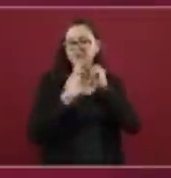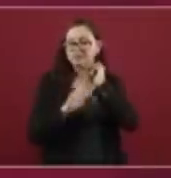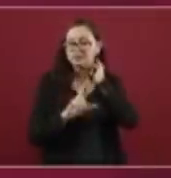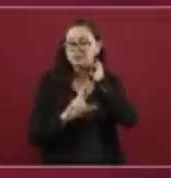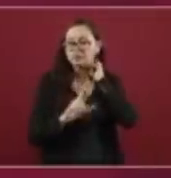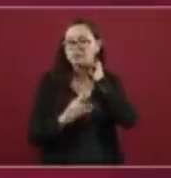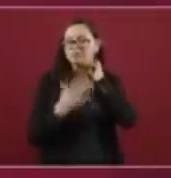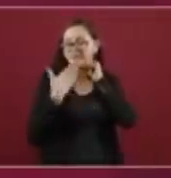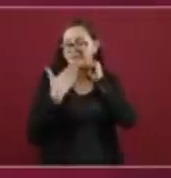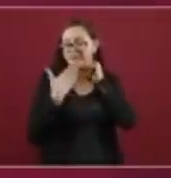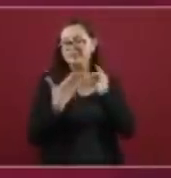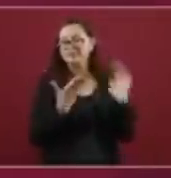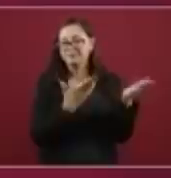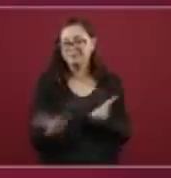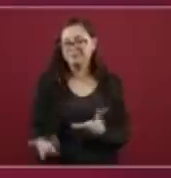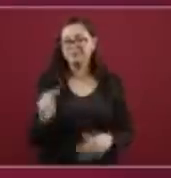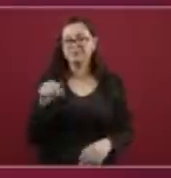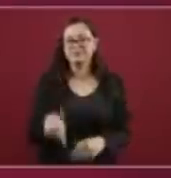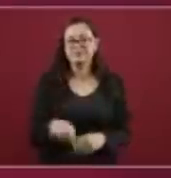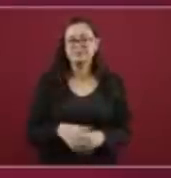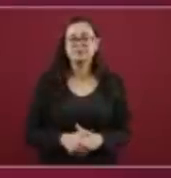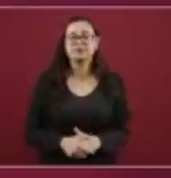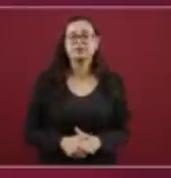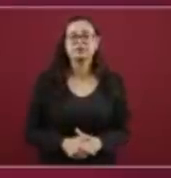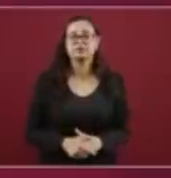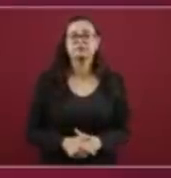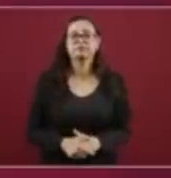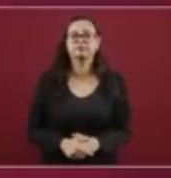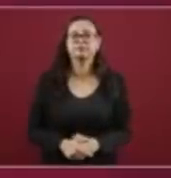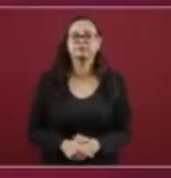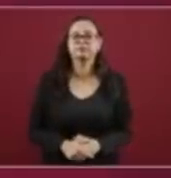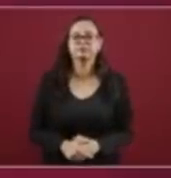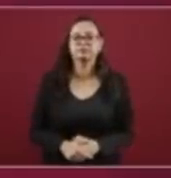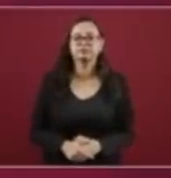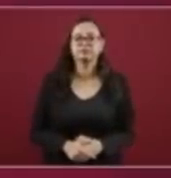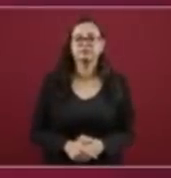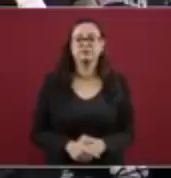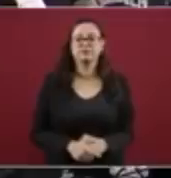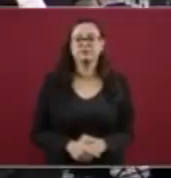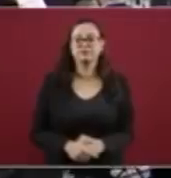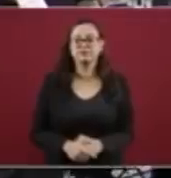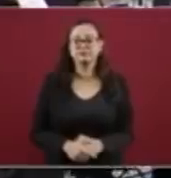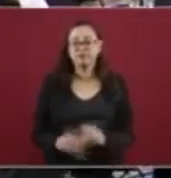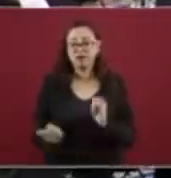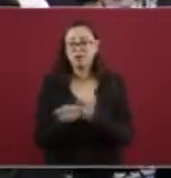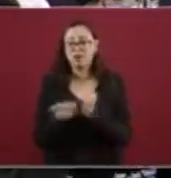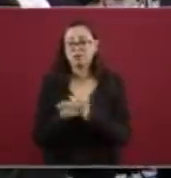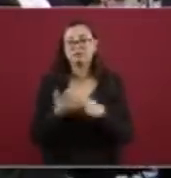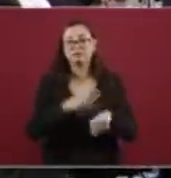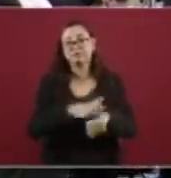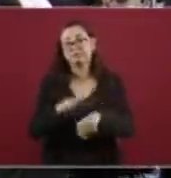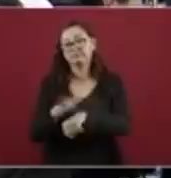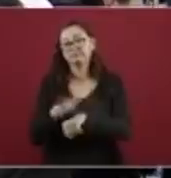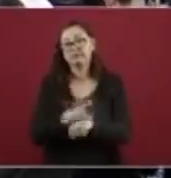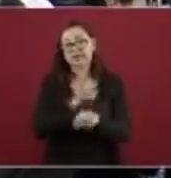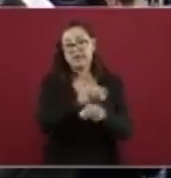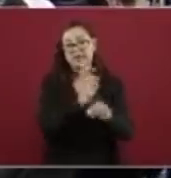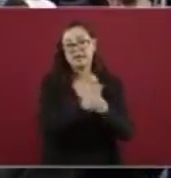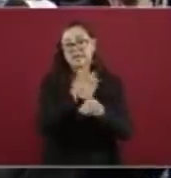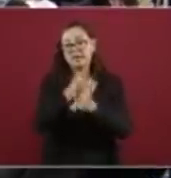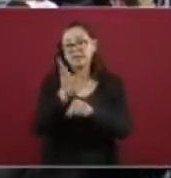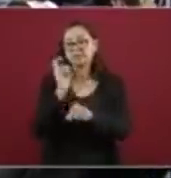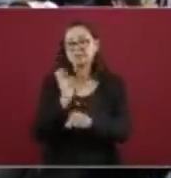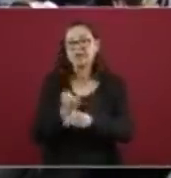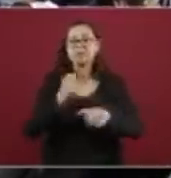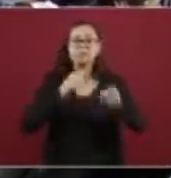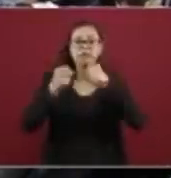aquí. Y esto que también sirva para invitar a periodistas